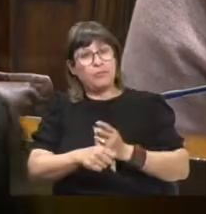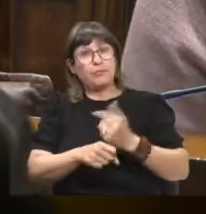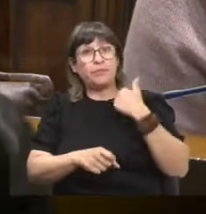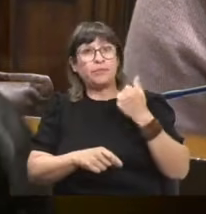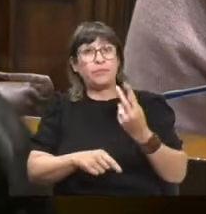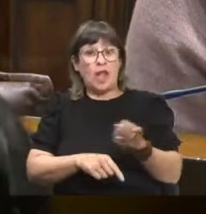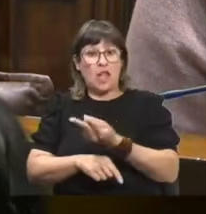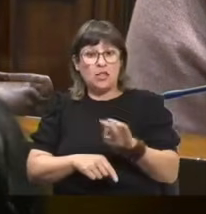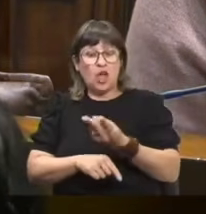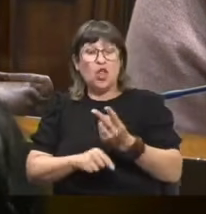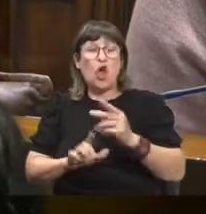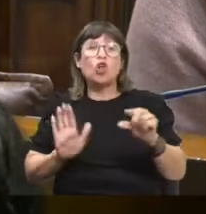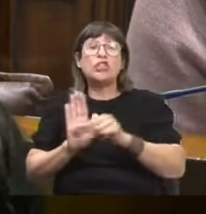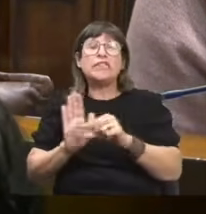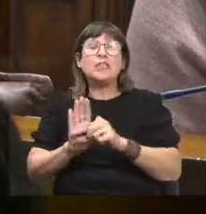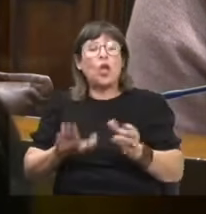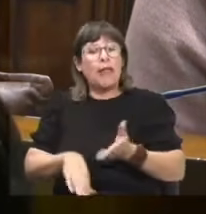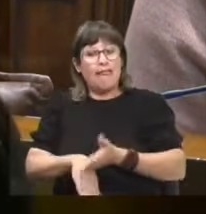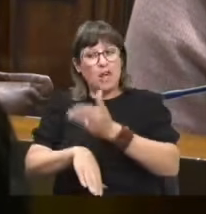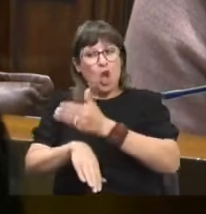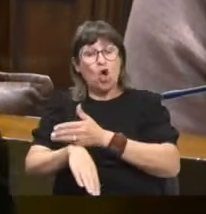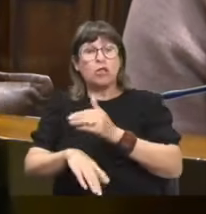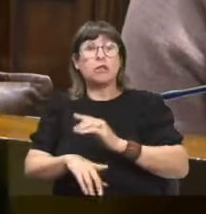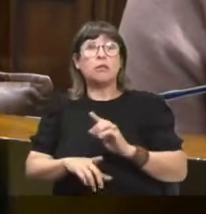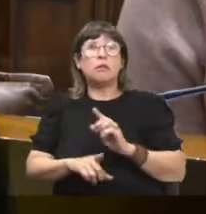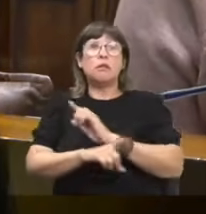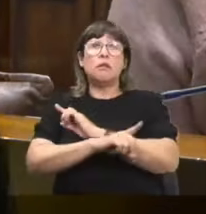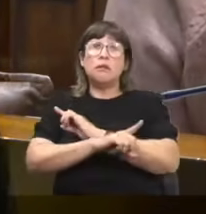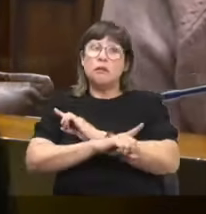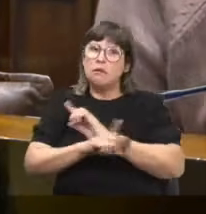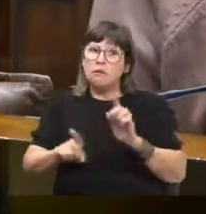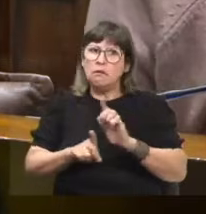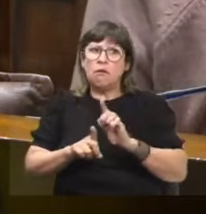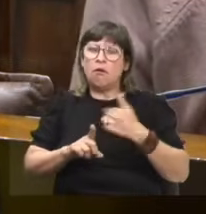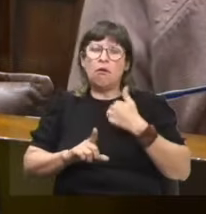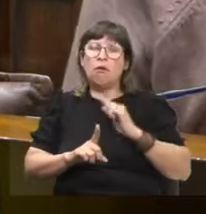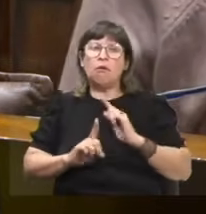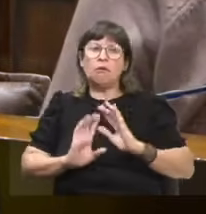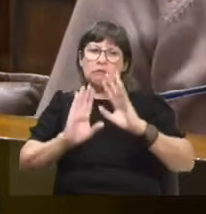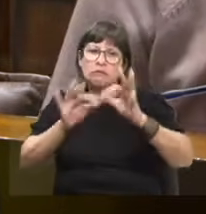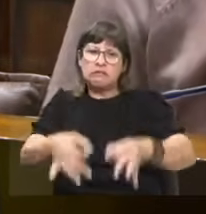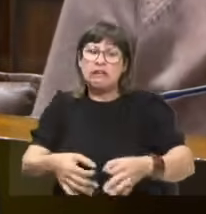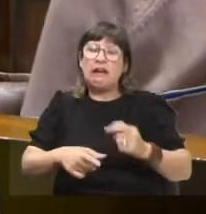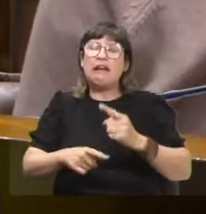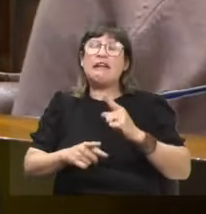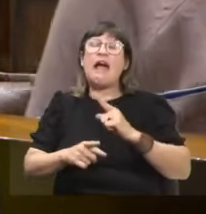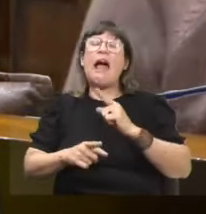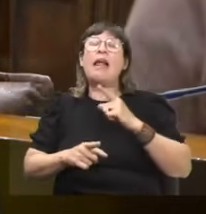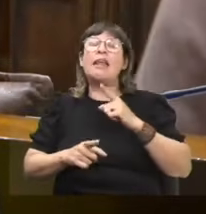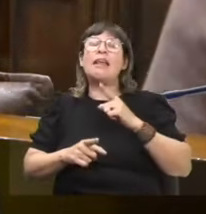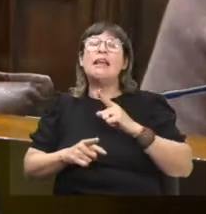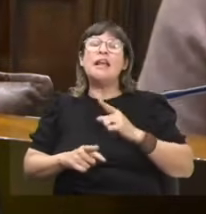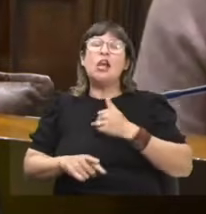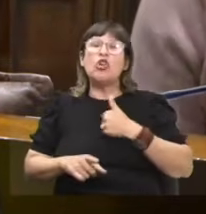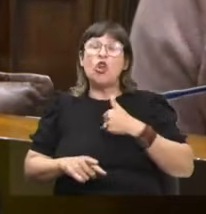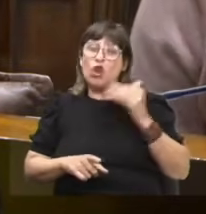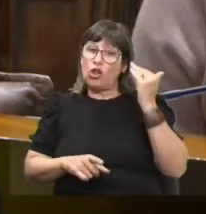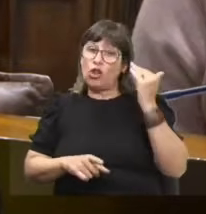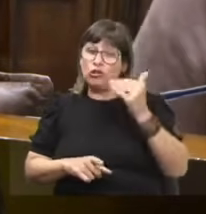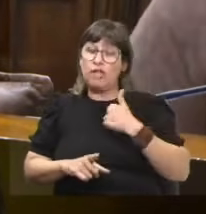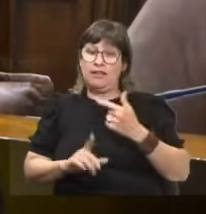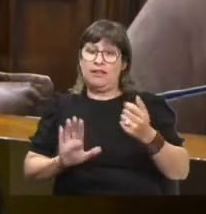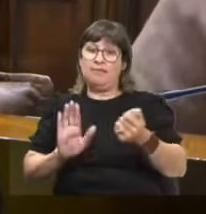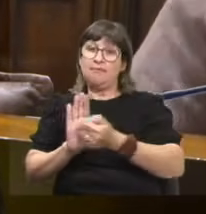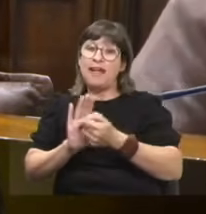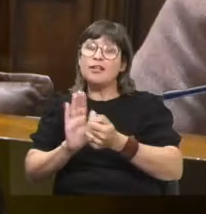dos incisos anteriores no alcanzan las funciones docentes. El artículo